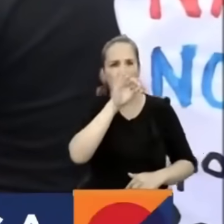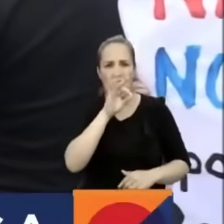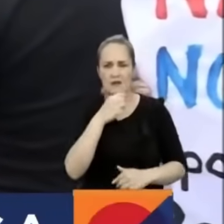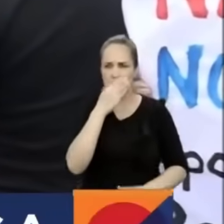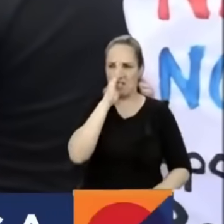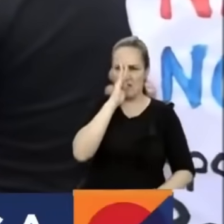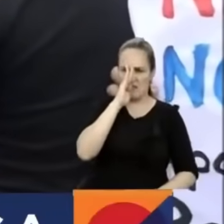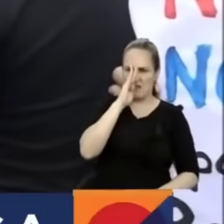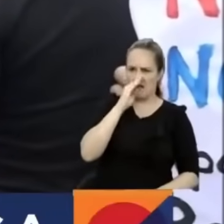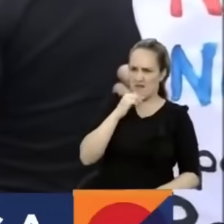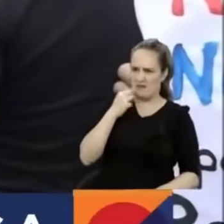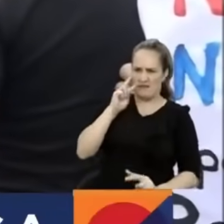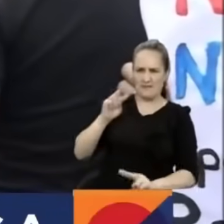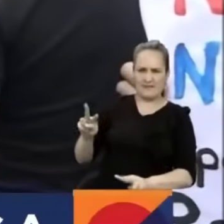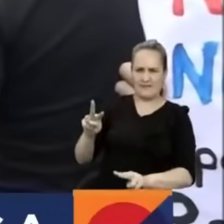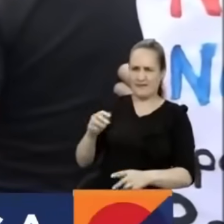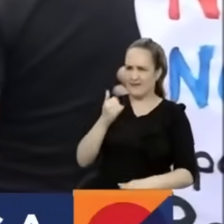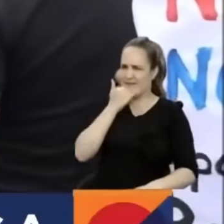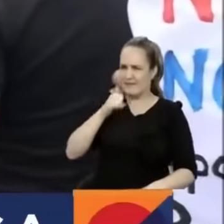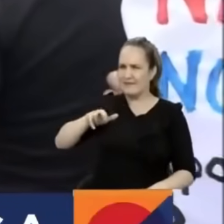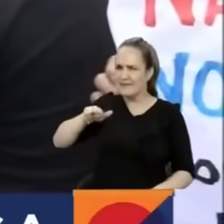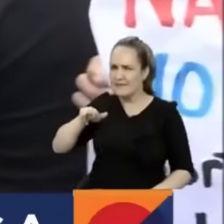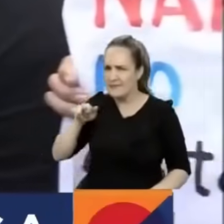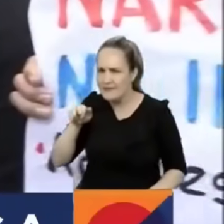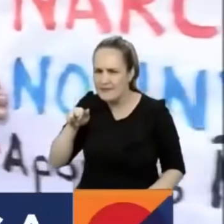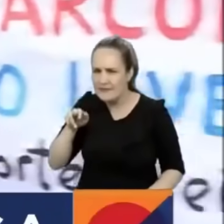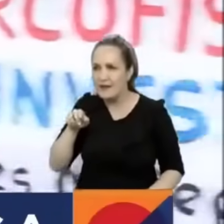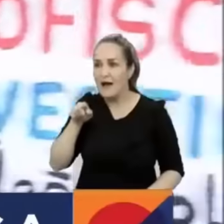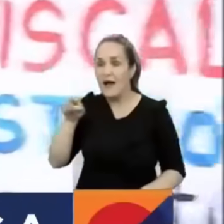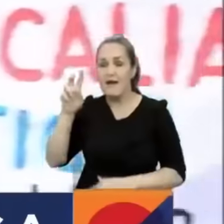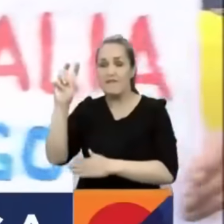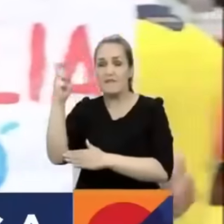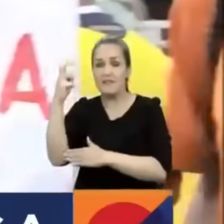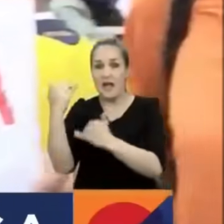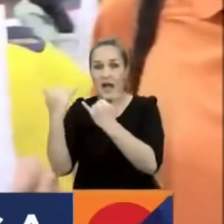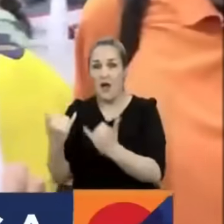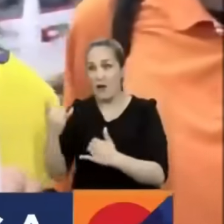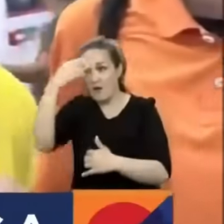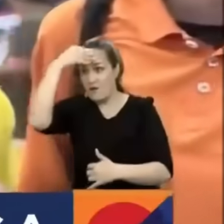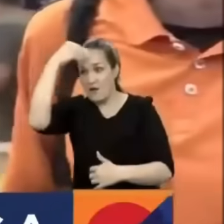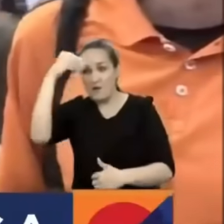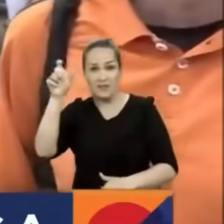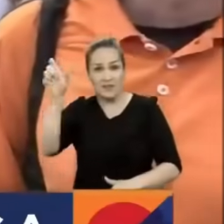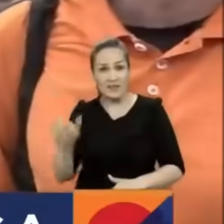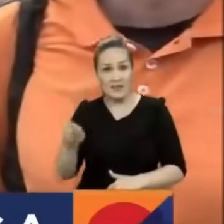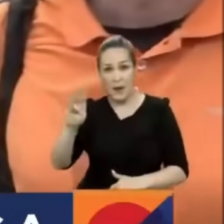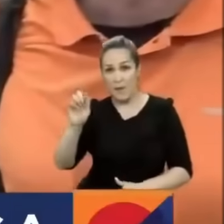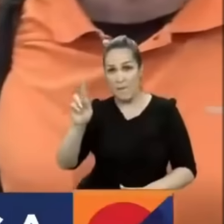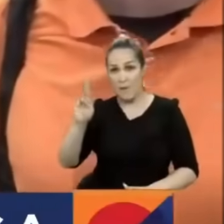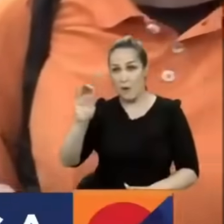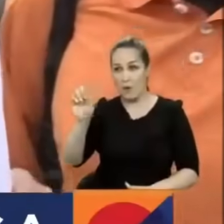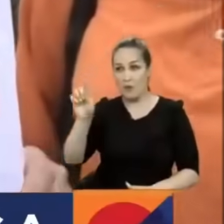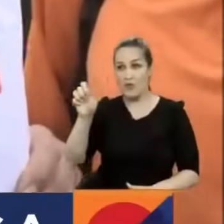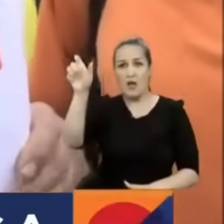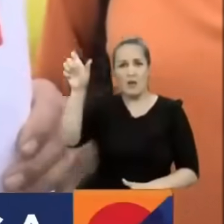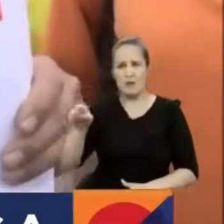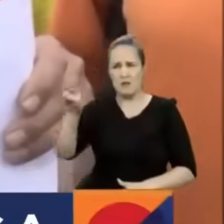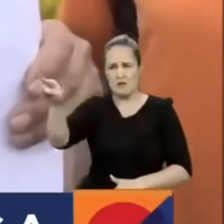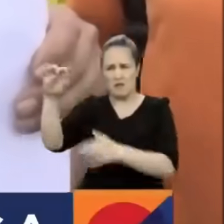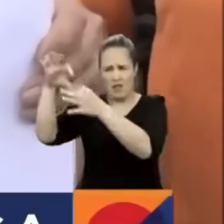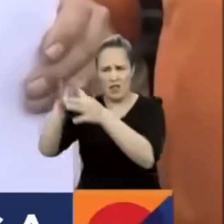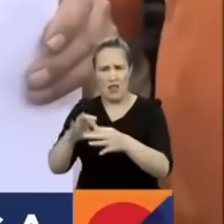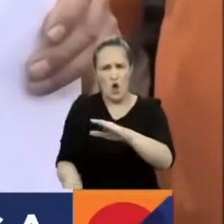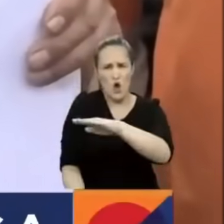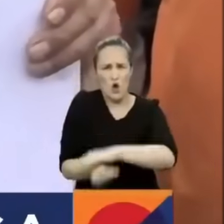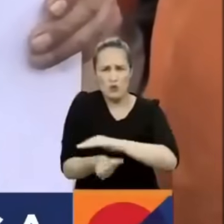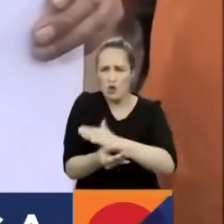sospechoso de que el fiscal actual, Francisco Barbosa, que está involucrado en hechos de